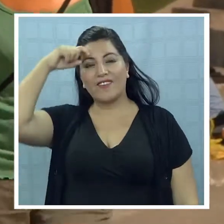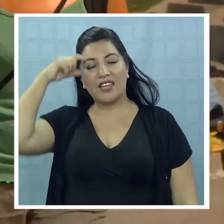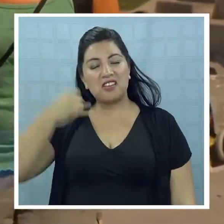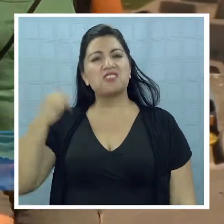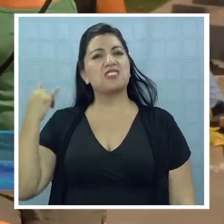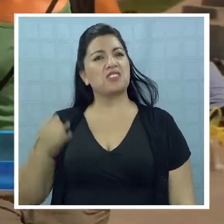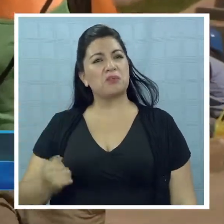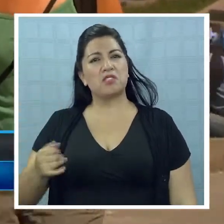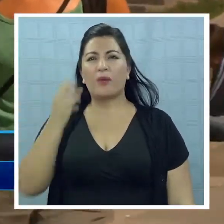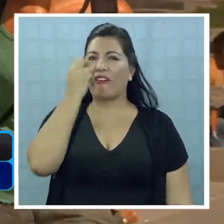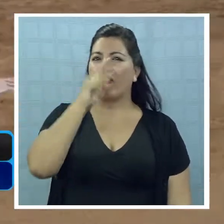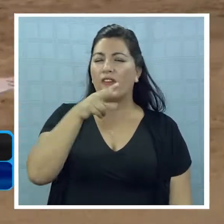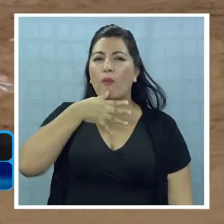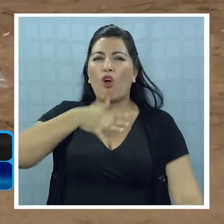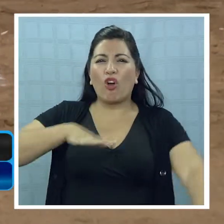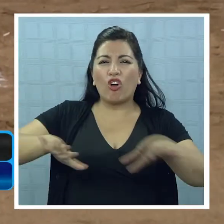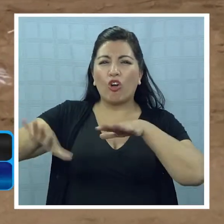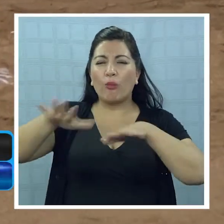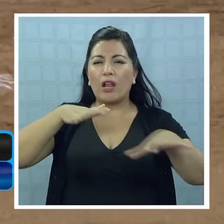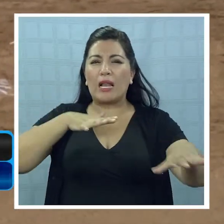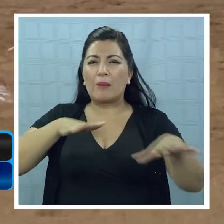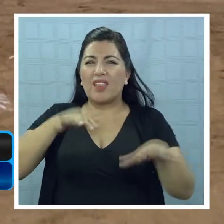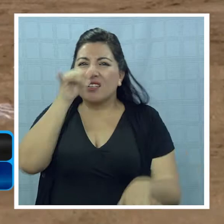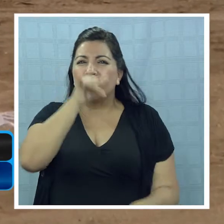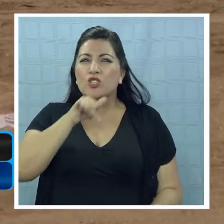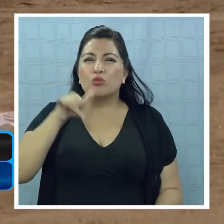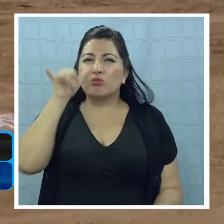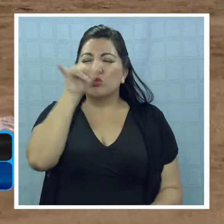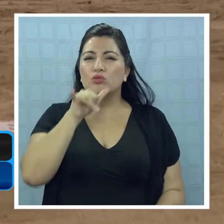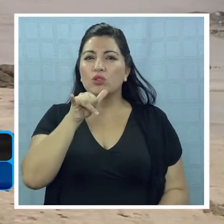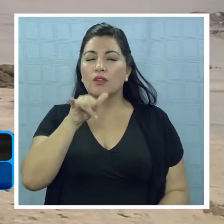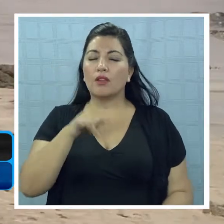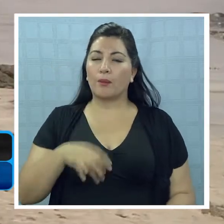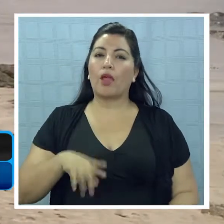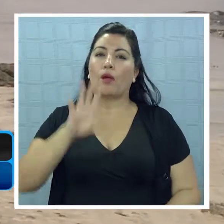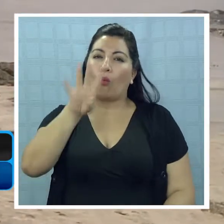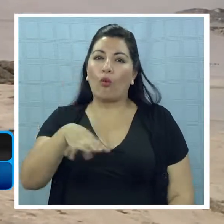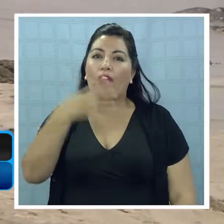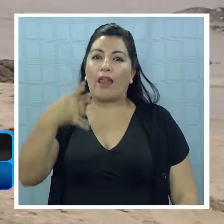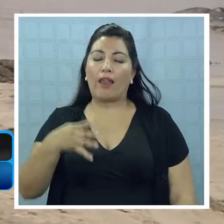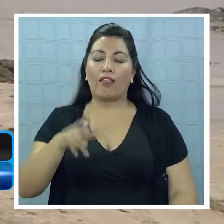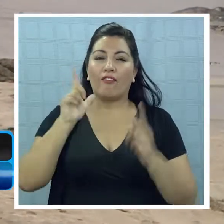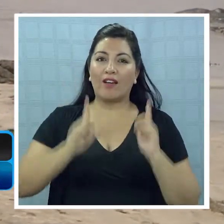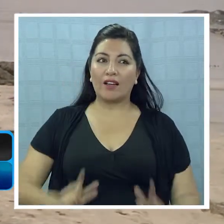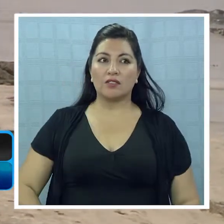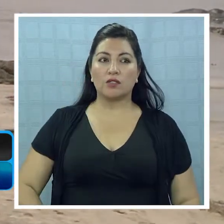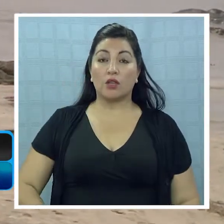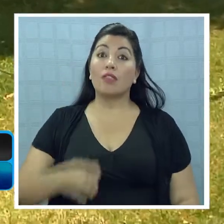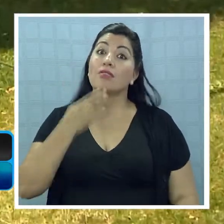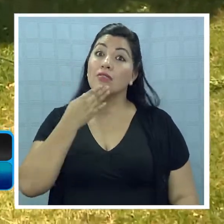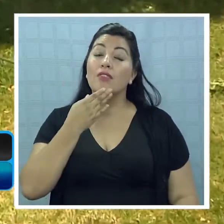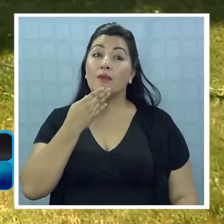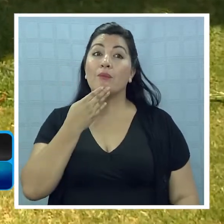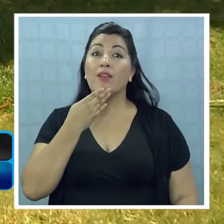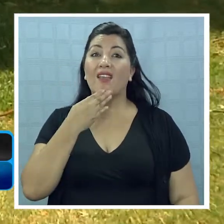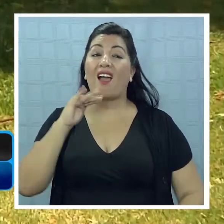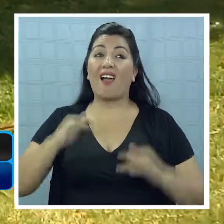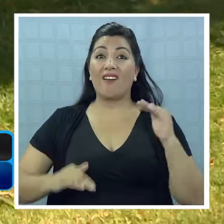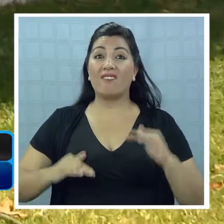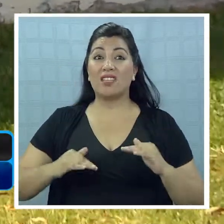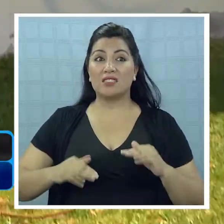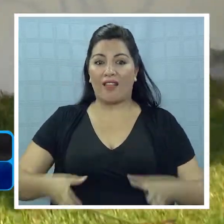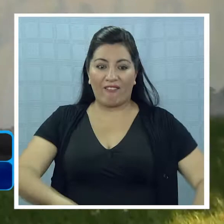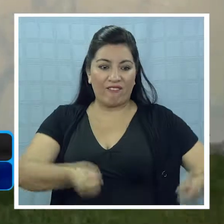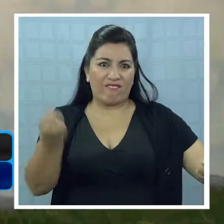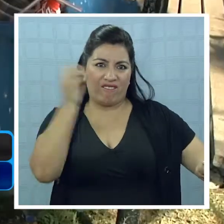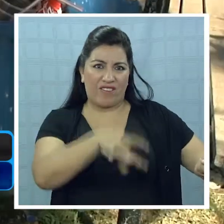en verano es bastante habitual ver cómo la playa queda llena de residuos tras una jornada de vacaciones. Otra imagen habitual es ver los cubos